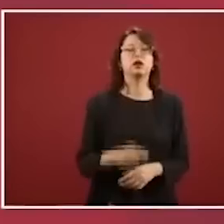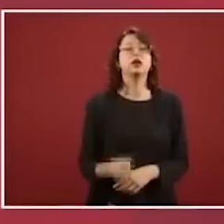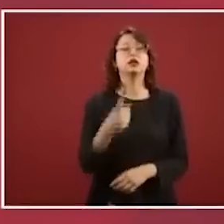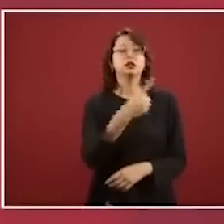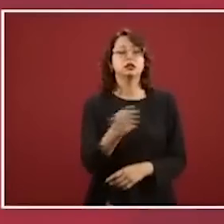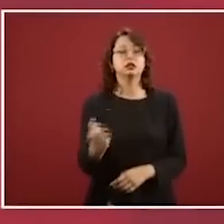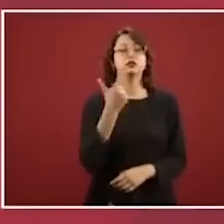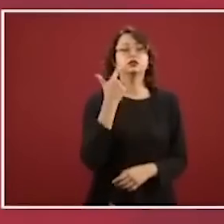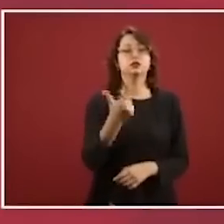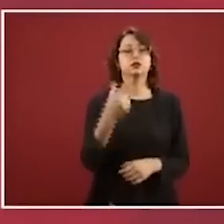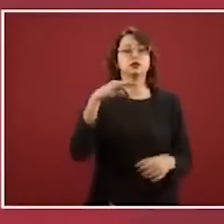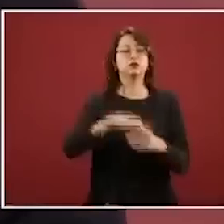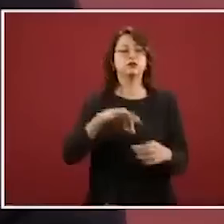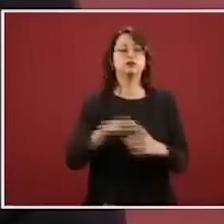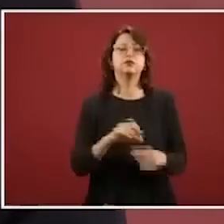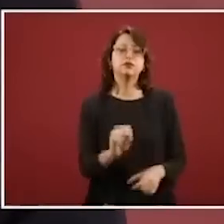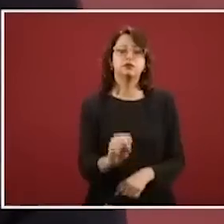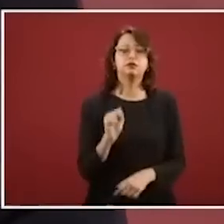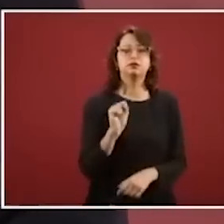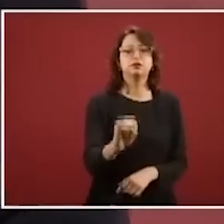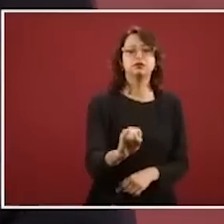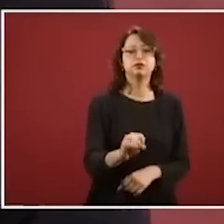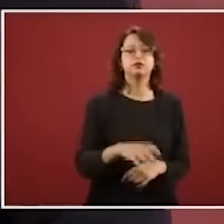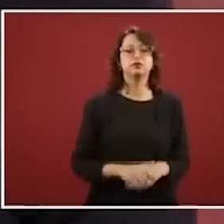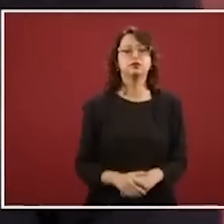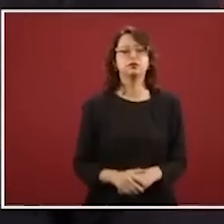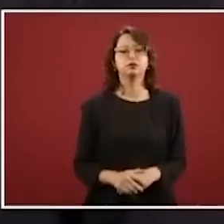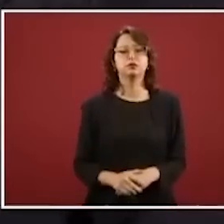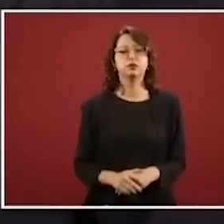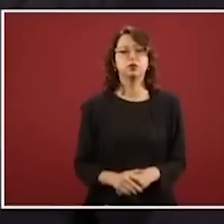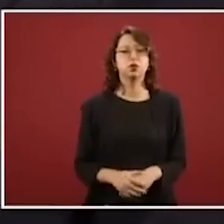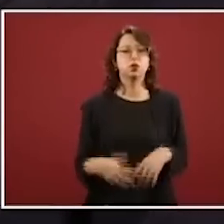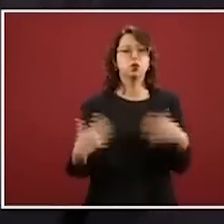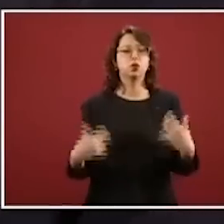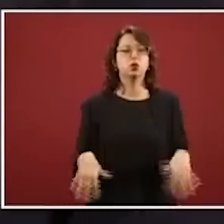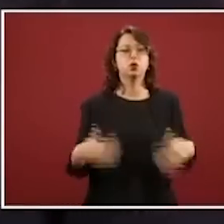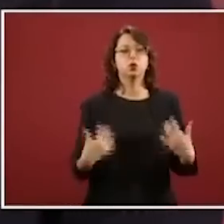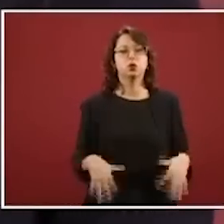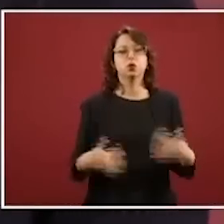votos a favor, y esto fue un gran